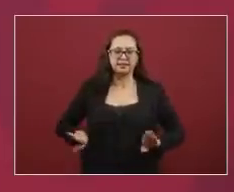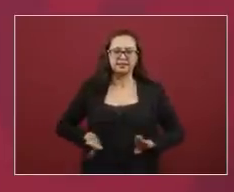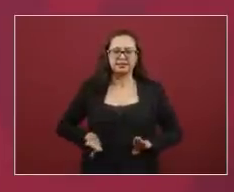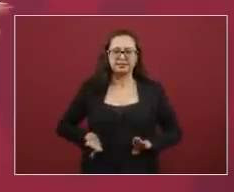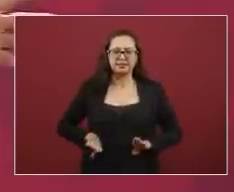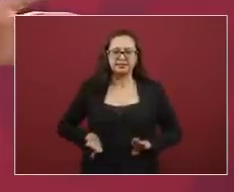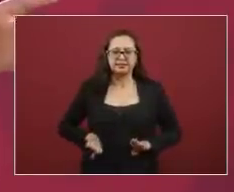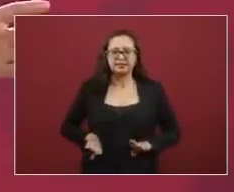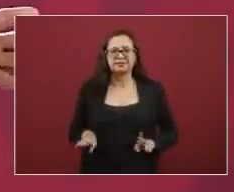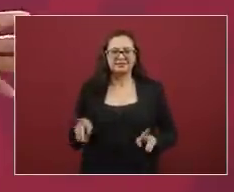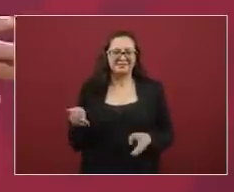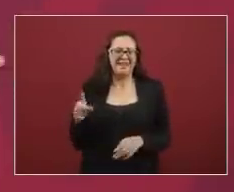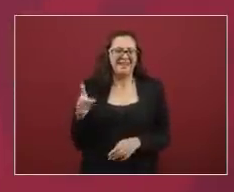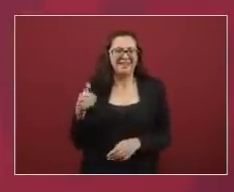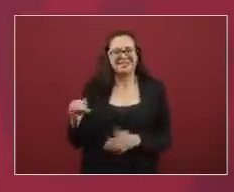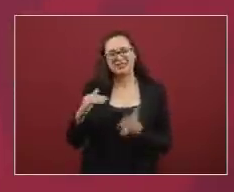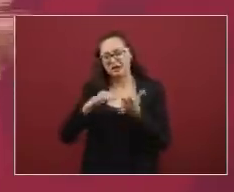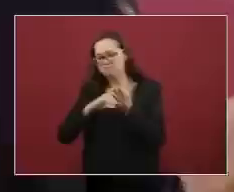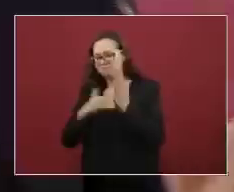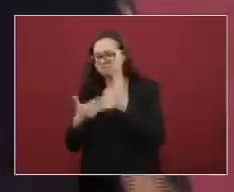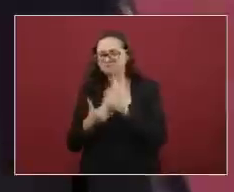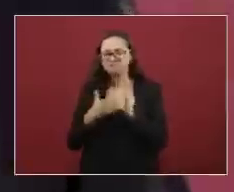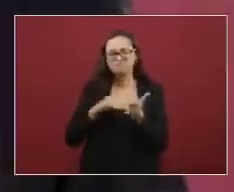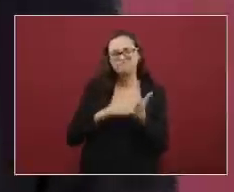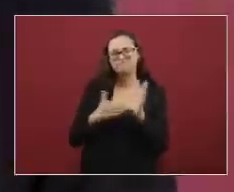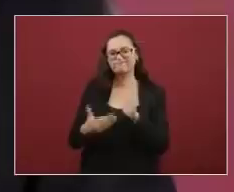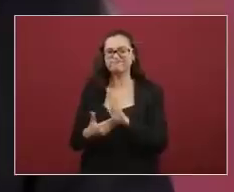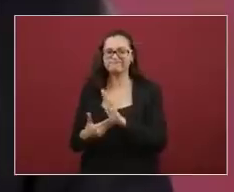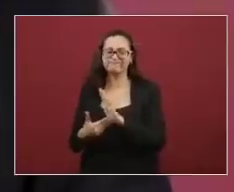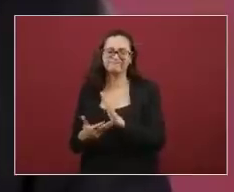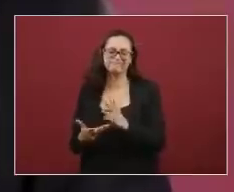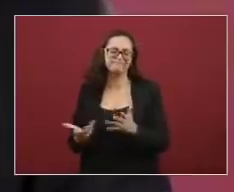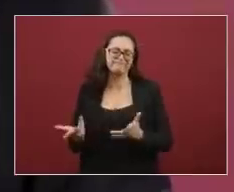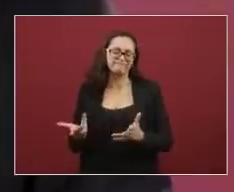Era una estrategia con ese propósito.